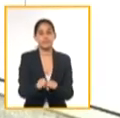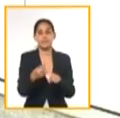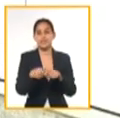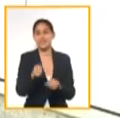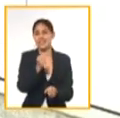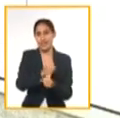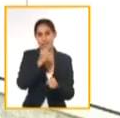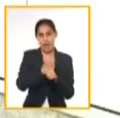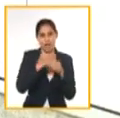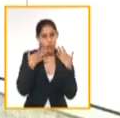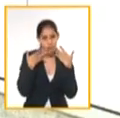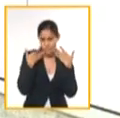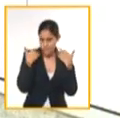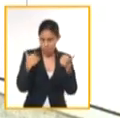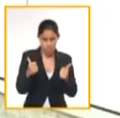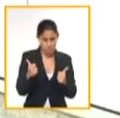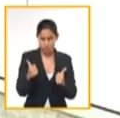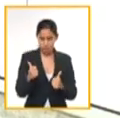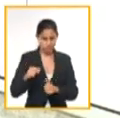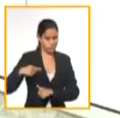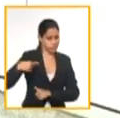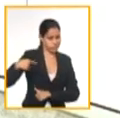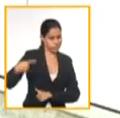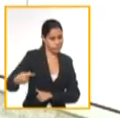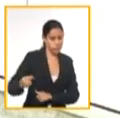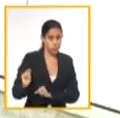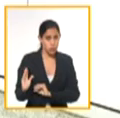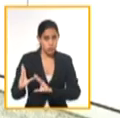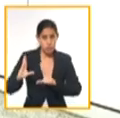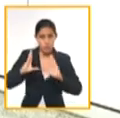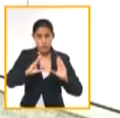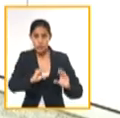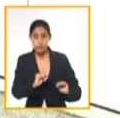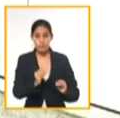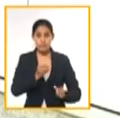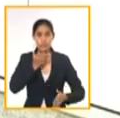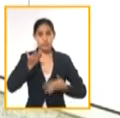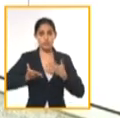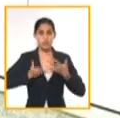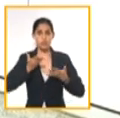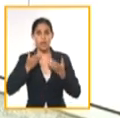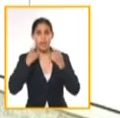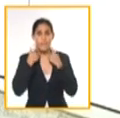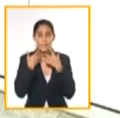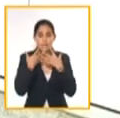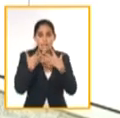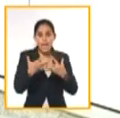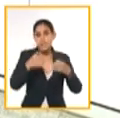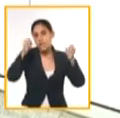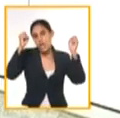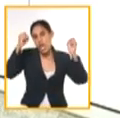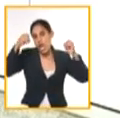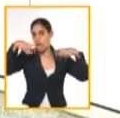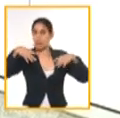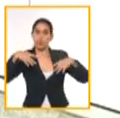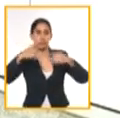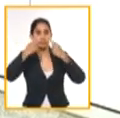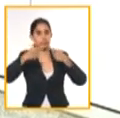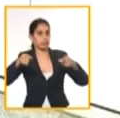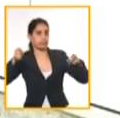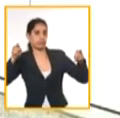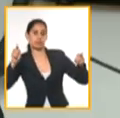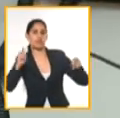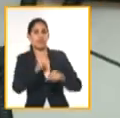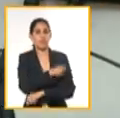sido muy buena, el ánimo de la disponibilidad, sabiendo la importancia que tiene el servicio eléctrico a la